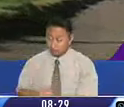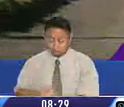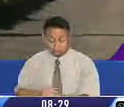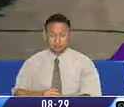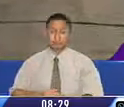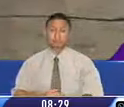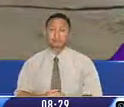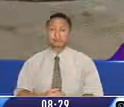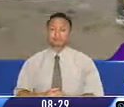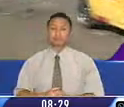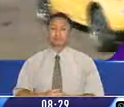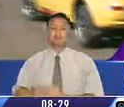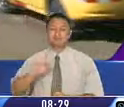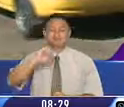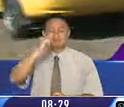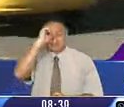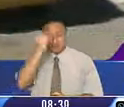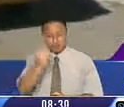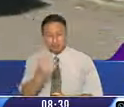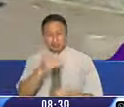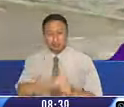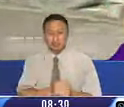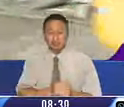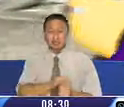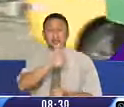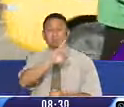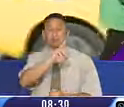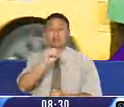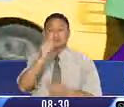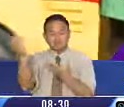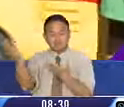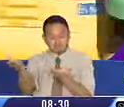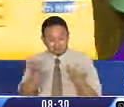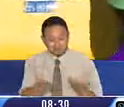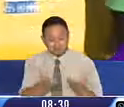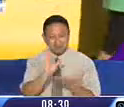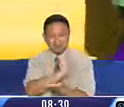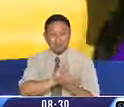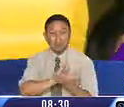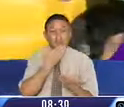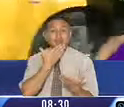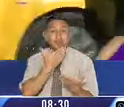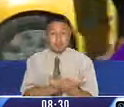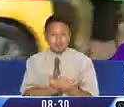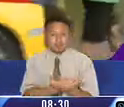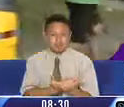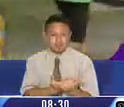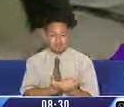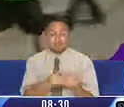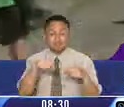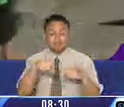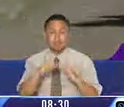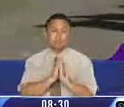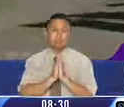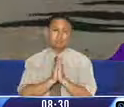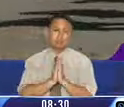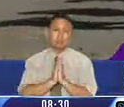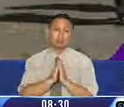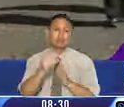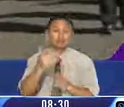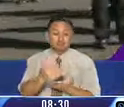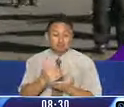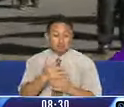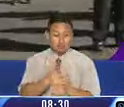las suyas en este bar. Muy buenos días, Televicentro. Bienvenidos acá al barrio. Muchas gracias. Lo que estamos es pidiendo que nos den seguridad, oiga,